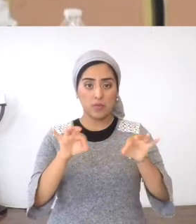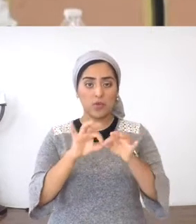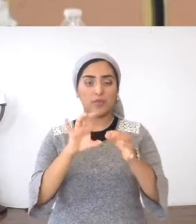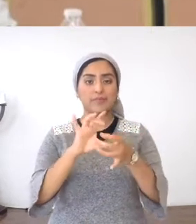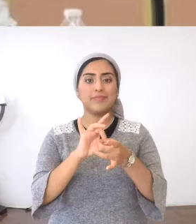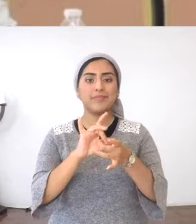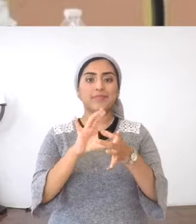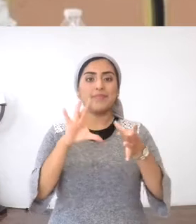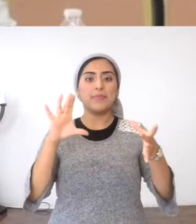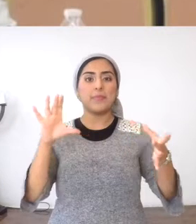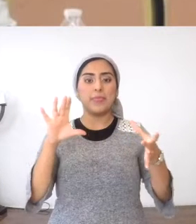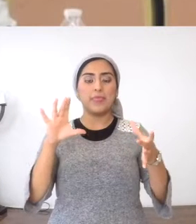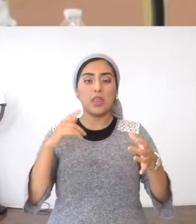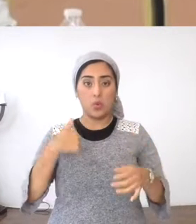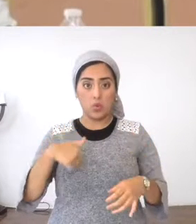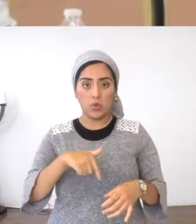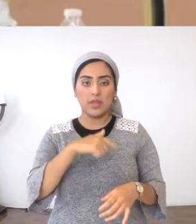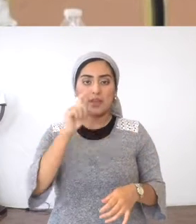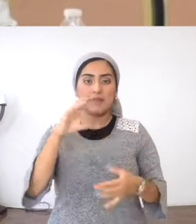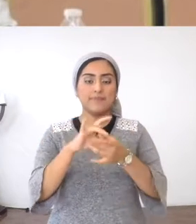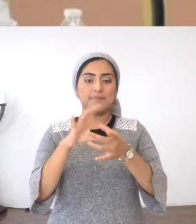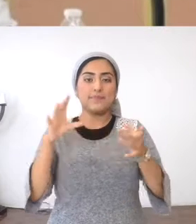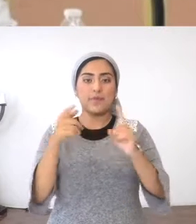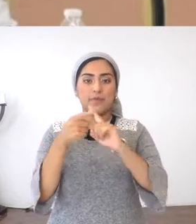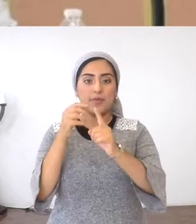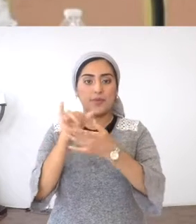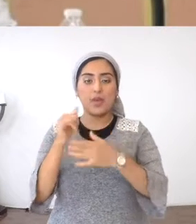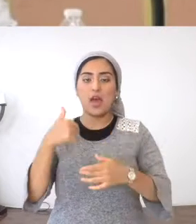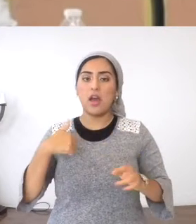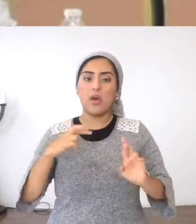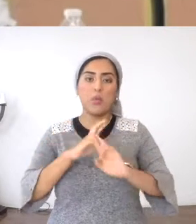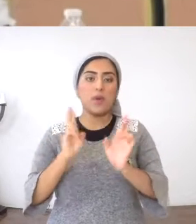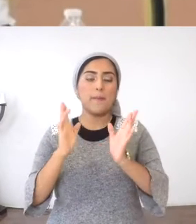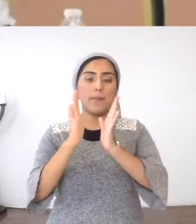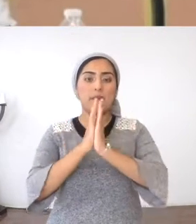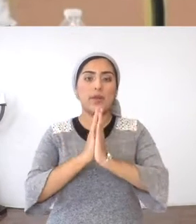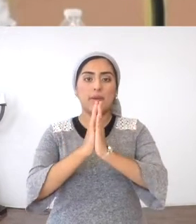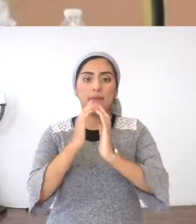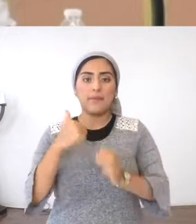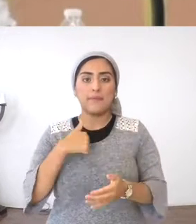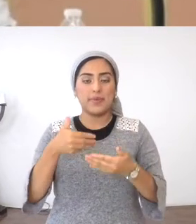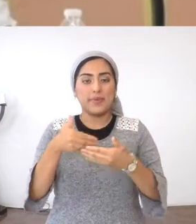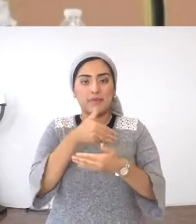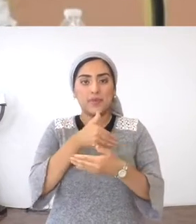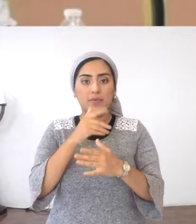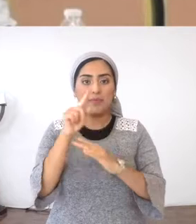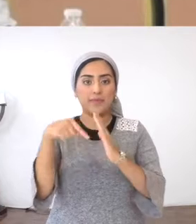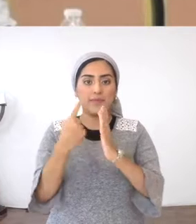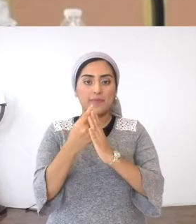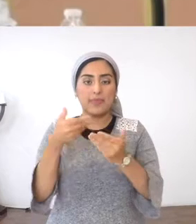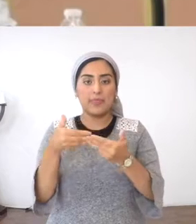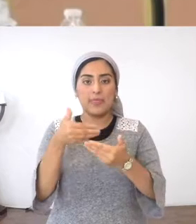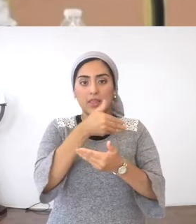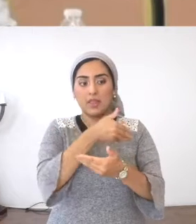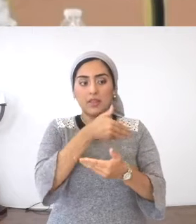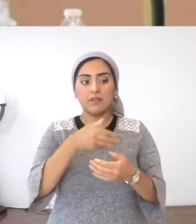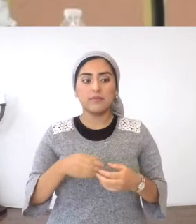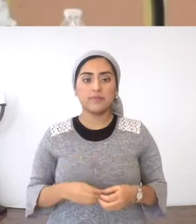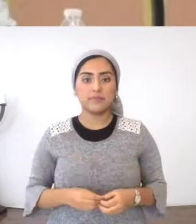Deslíndate Deslindémonos De esa abominación Yo ya hice Una oración Hace horas